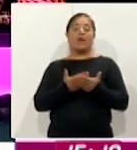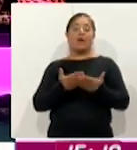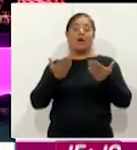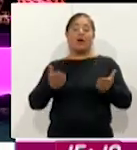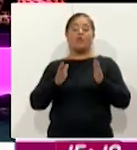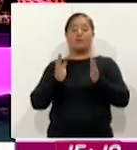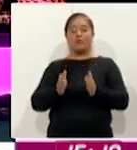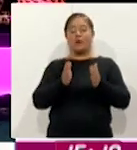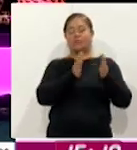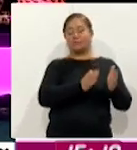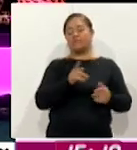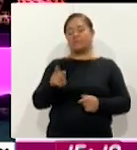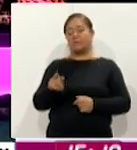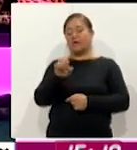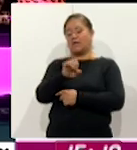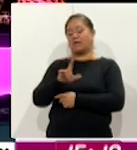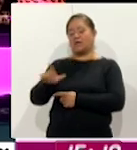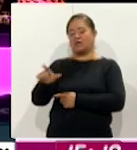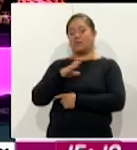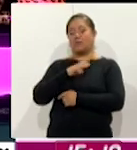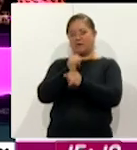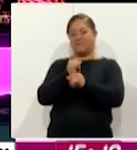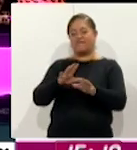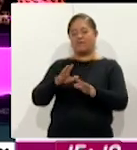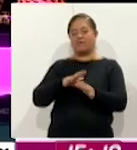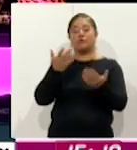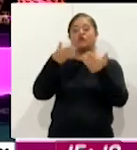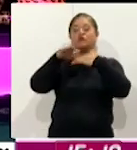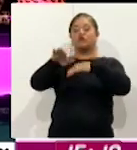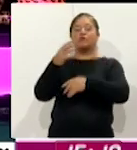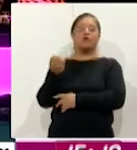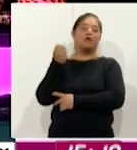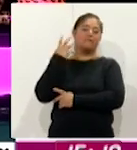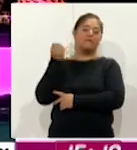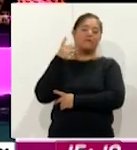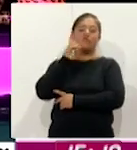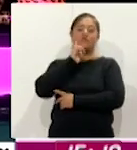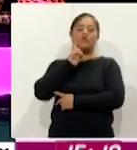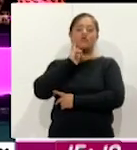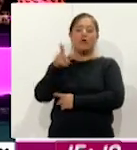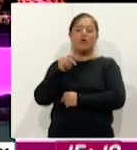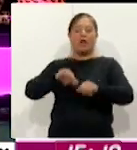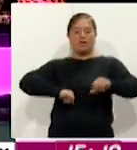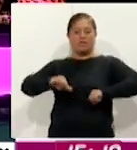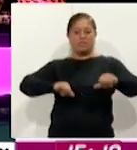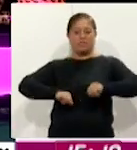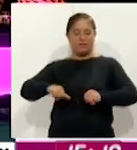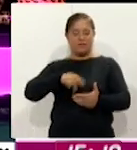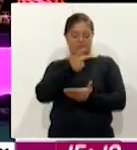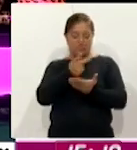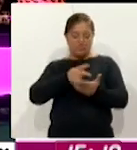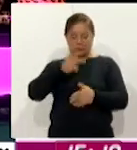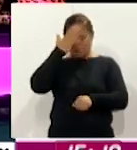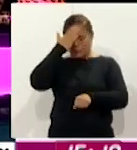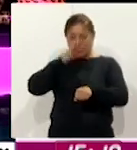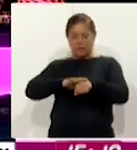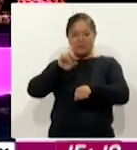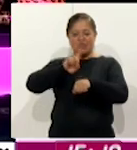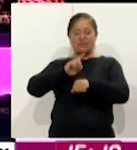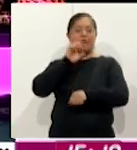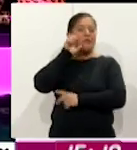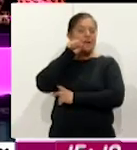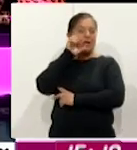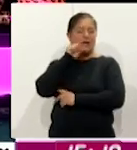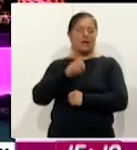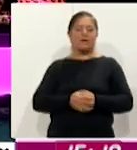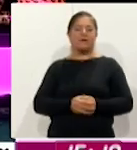compañera Edith López, quien tiene información sobre el Foro Mujer y actividades programadas en conmemoración del Día Naranja,